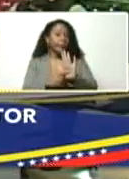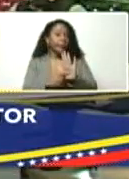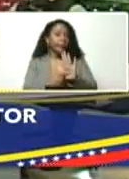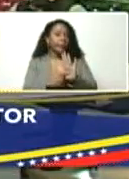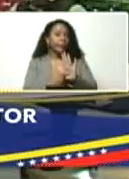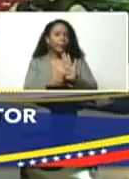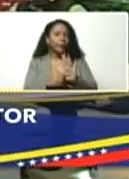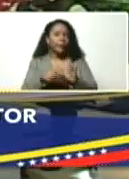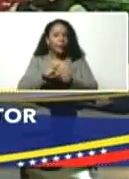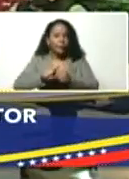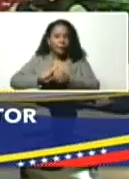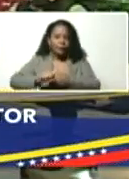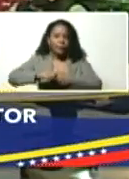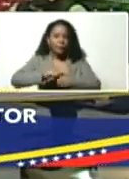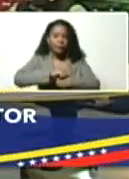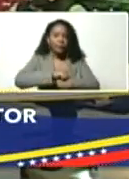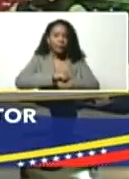embutidos,